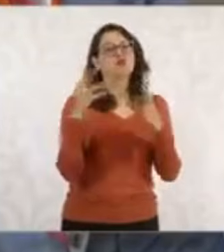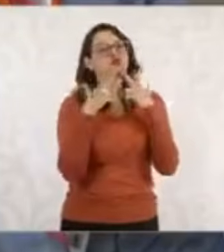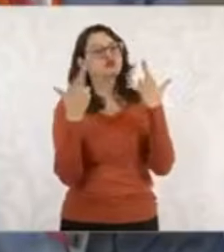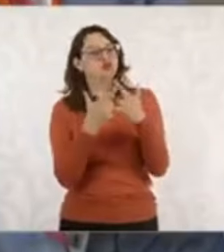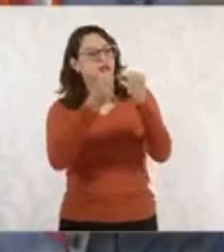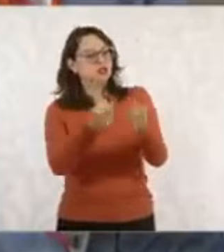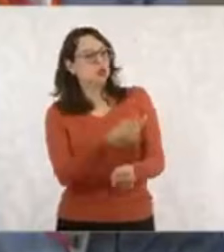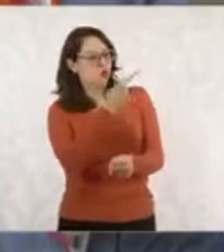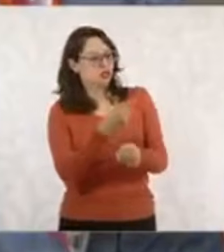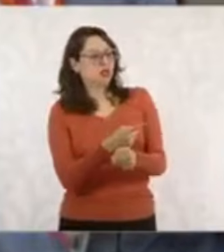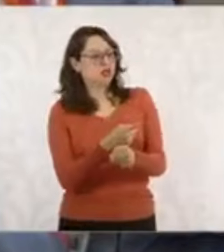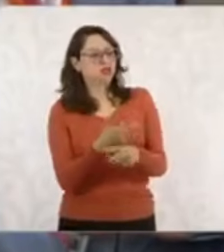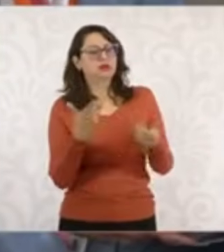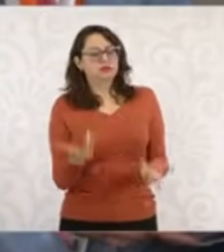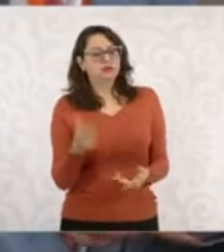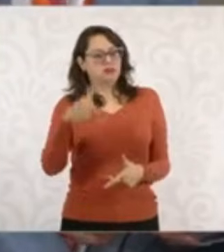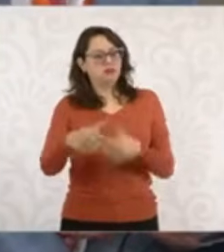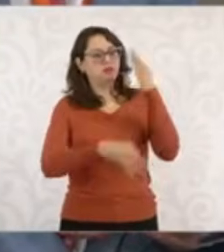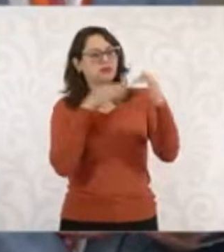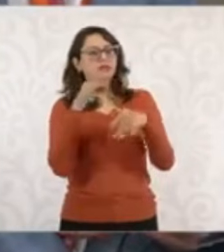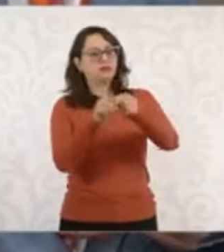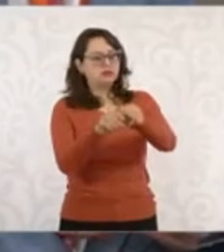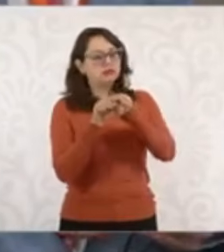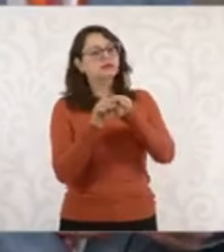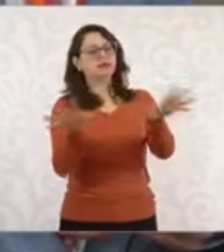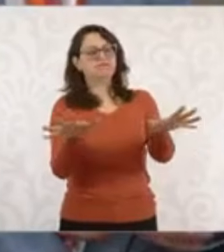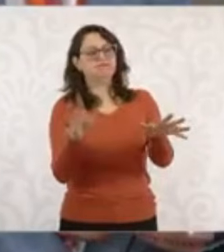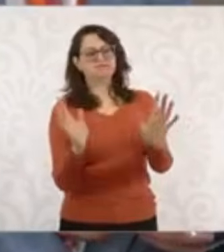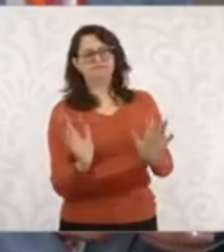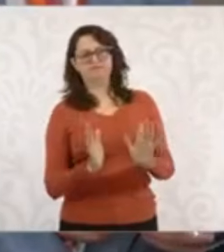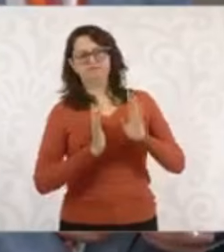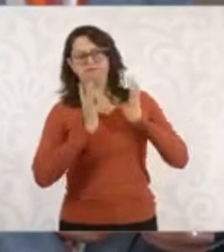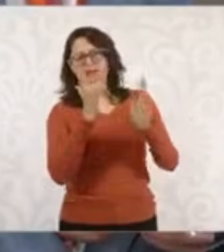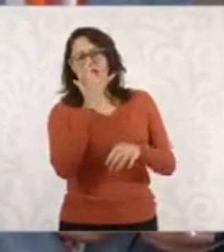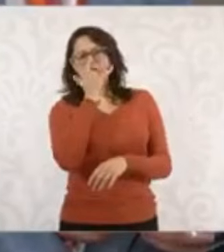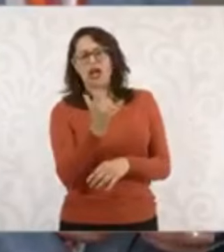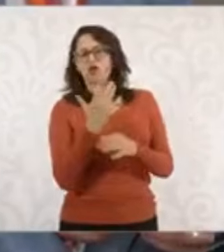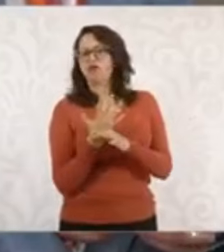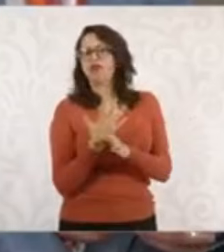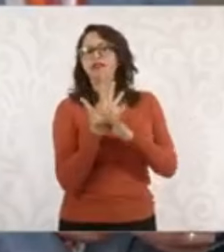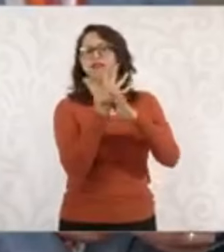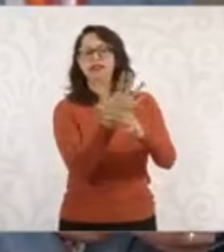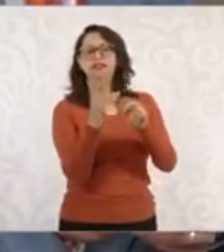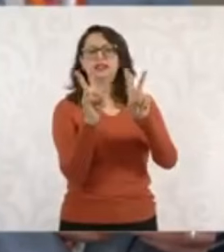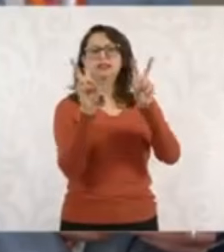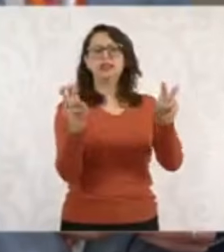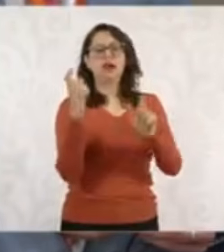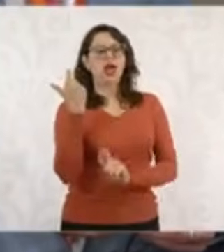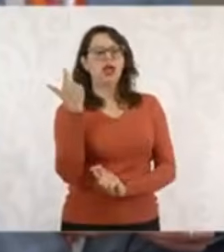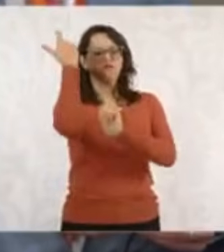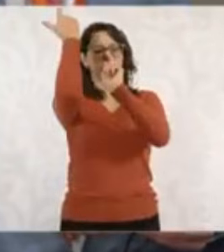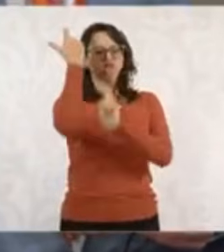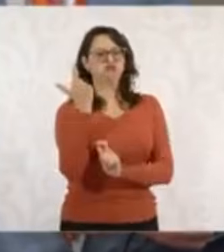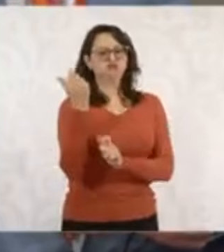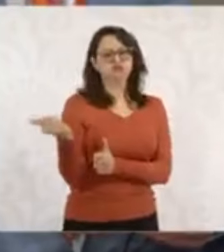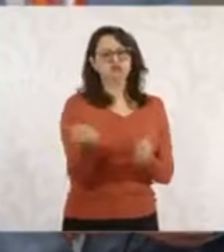y la Cancillería publicó un comunicado. Y llama la atención que mencionan el tema del tráfico de armas, así